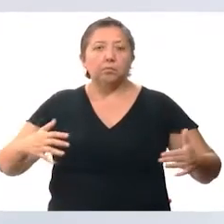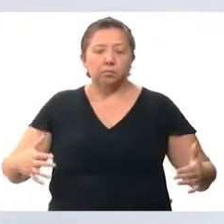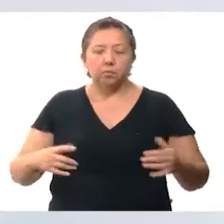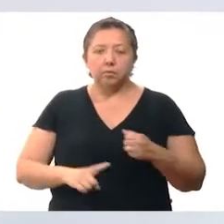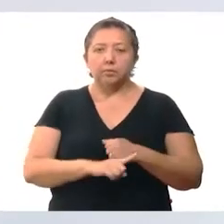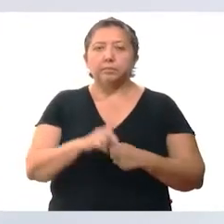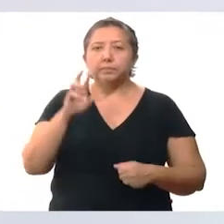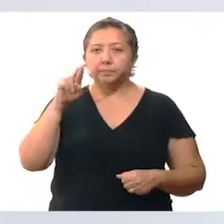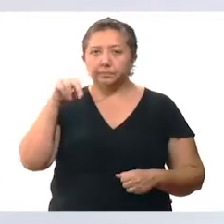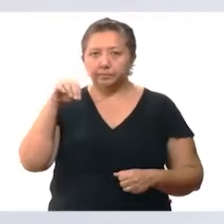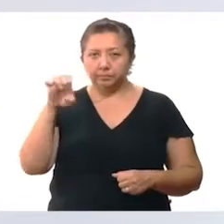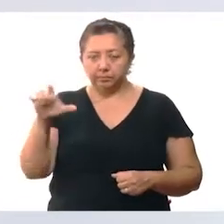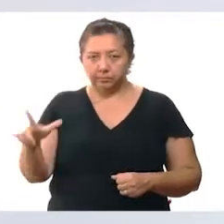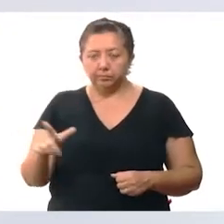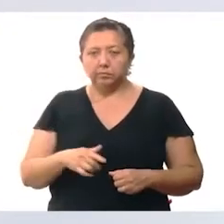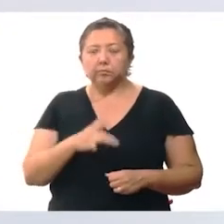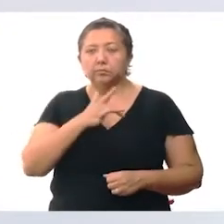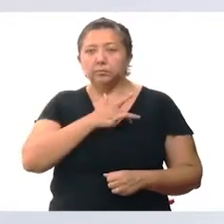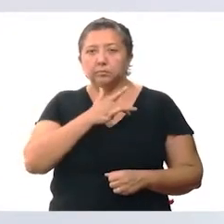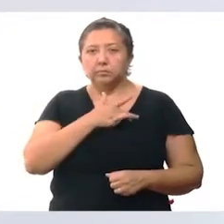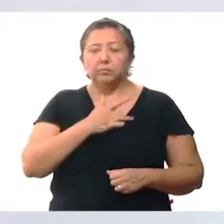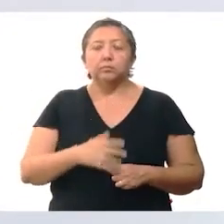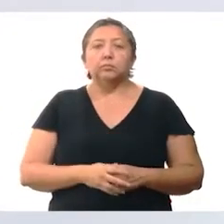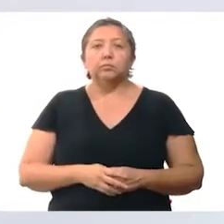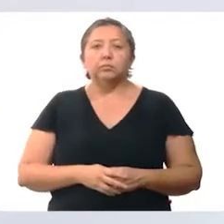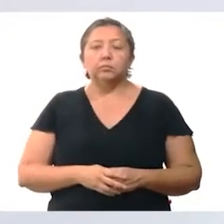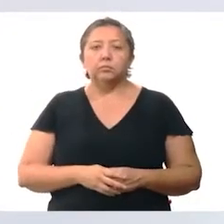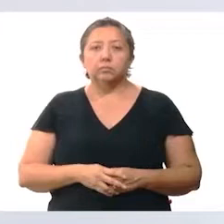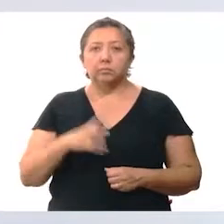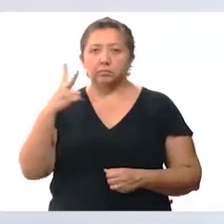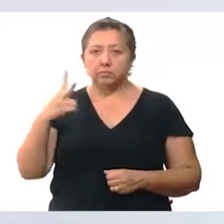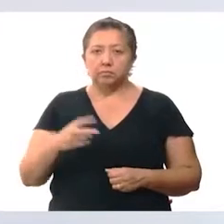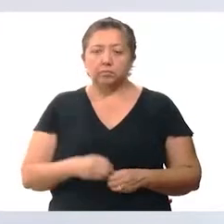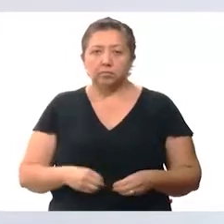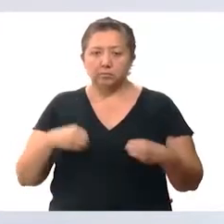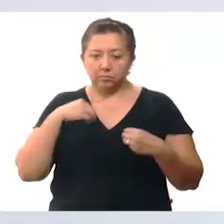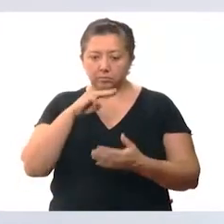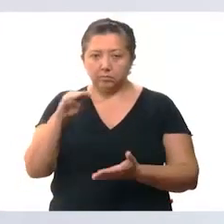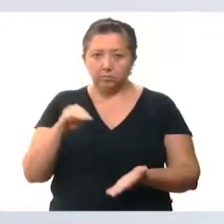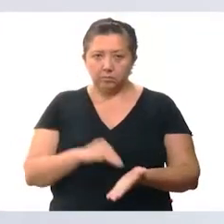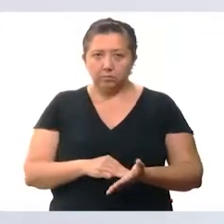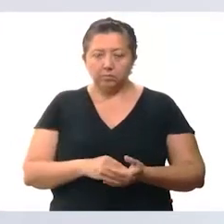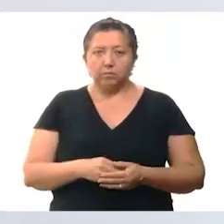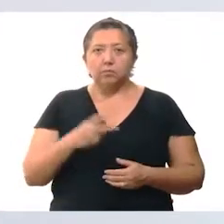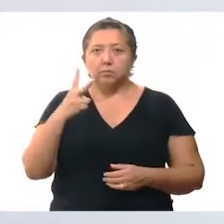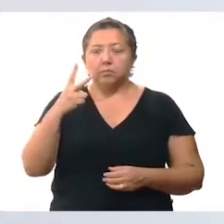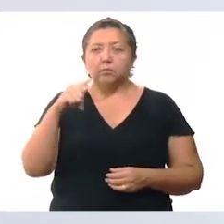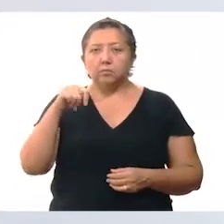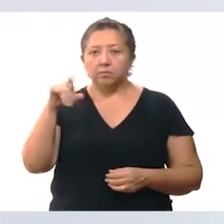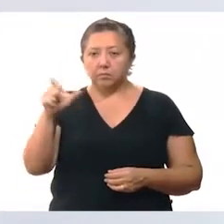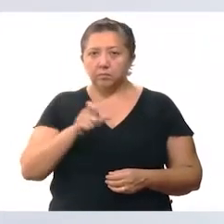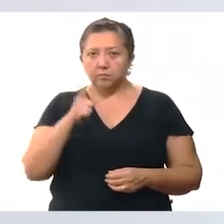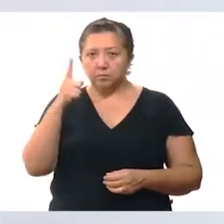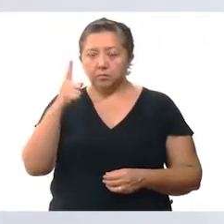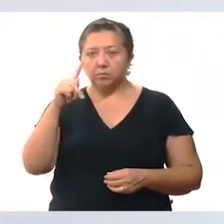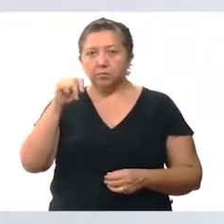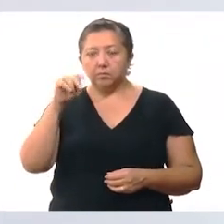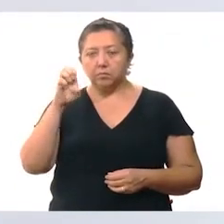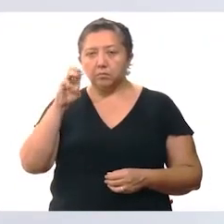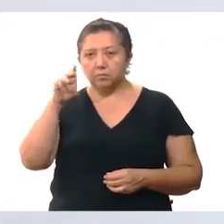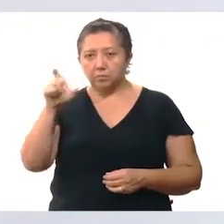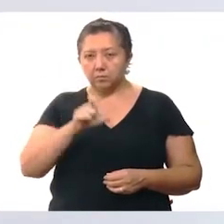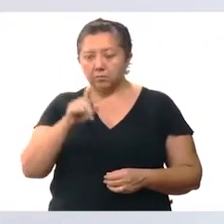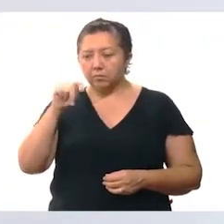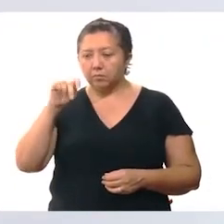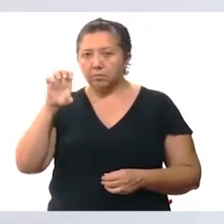obesidad, insuficiencia renal crónica y cardiopatía. 2 residían en Mérida, 2 en Tecash y 1 en Temash, 1